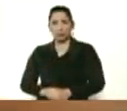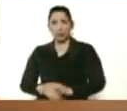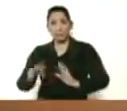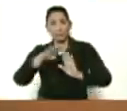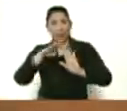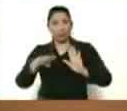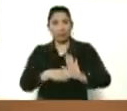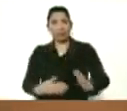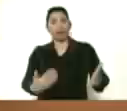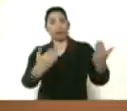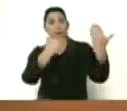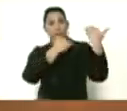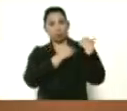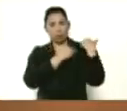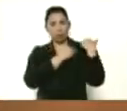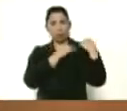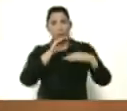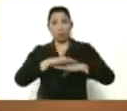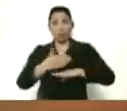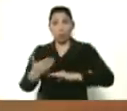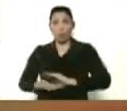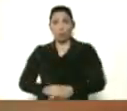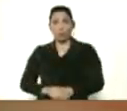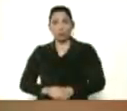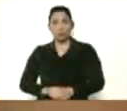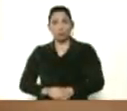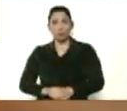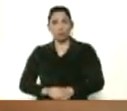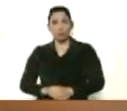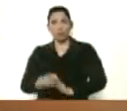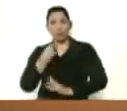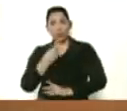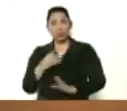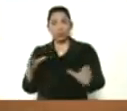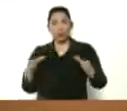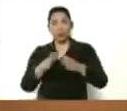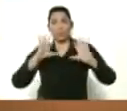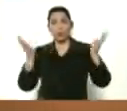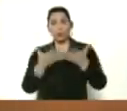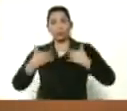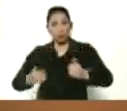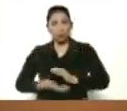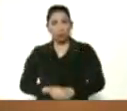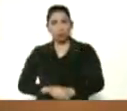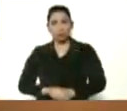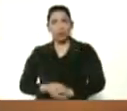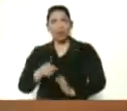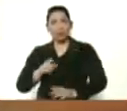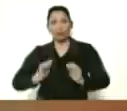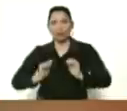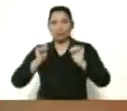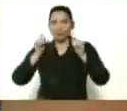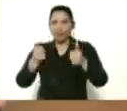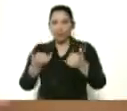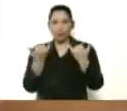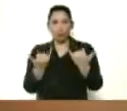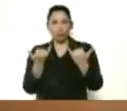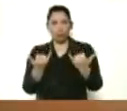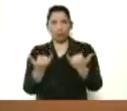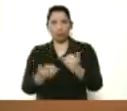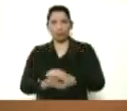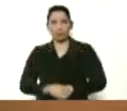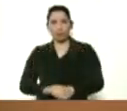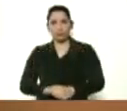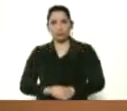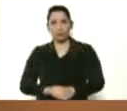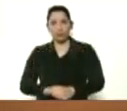medidas responsables, porque como bien dice la Organización Mundial de la Salud, esto apenas está comenzando y el riesgo es muy grande.